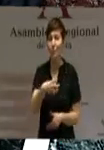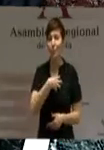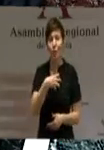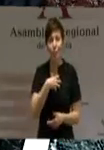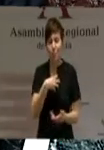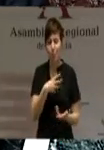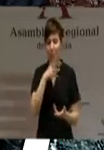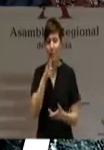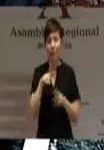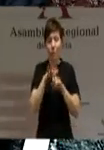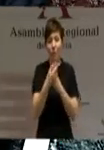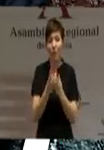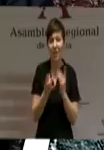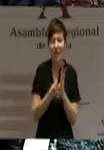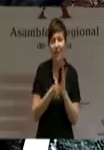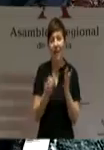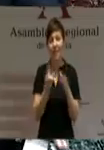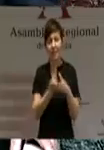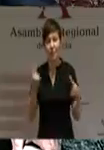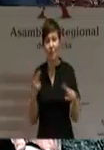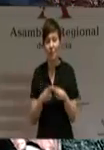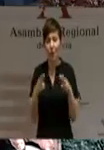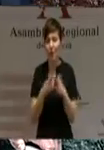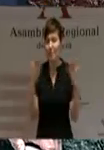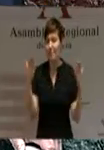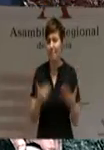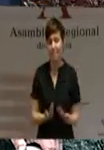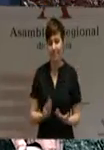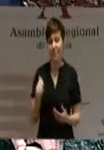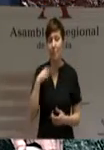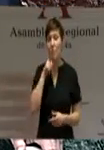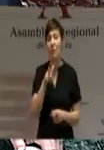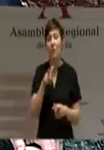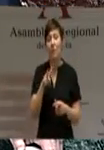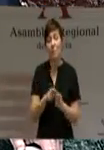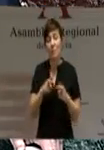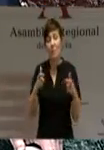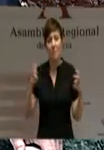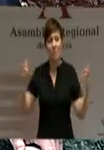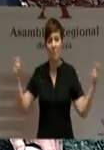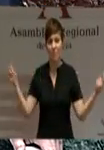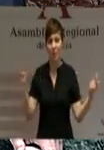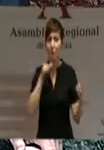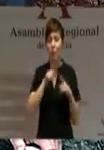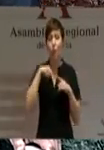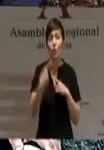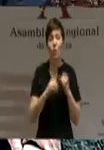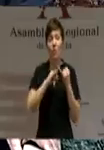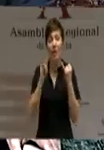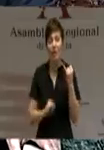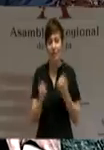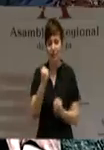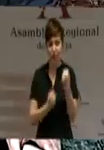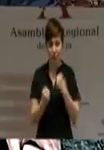situación de precariedad, de deterioro, de exclusión social que se va generando como consecuencia de la crisis económica. Dicen ustedes también